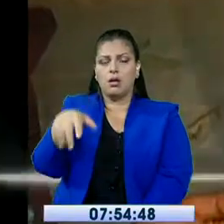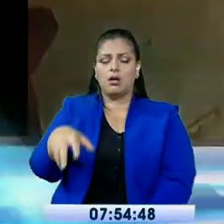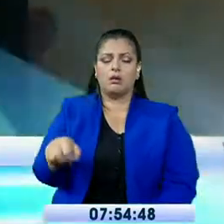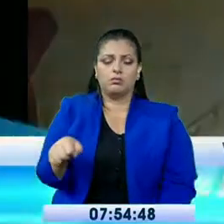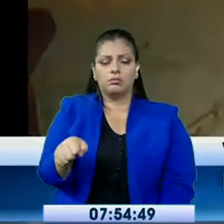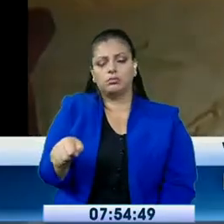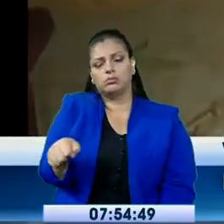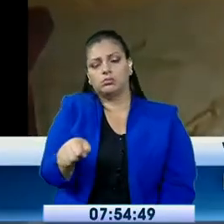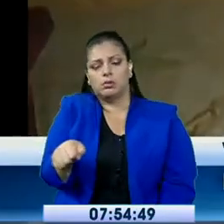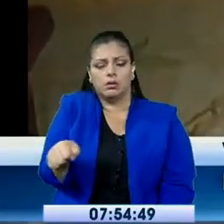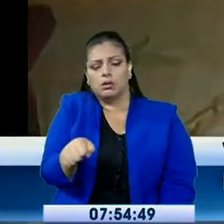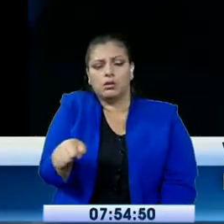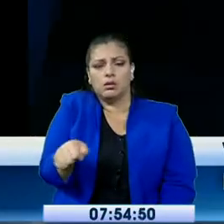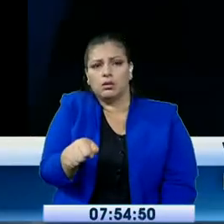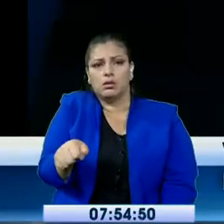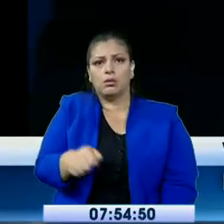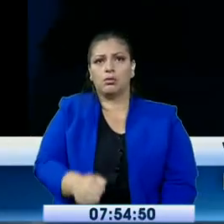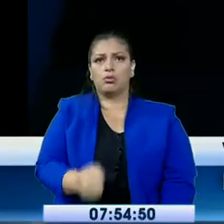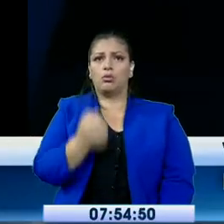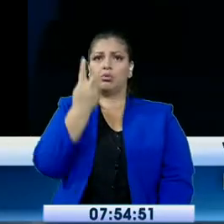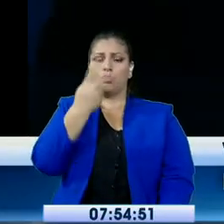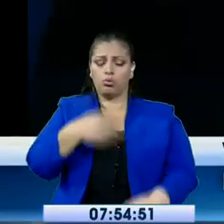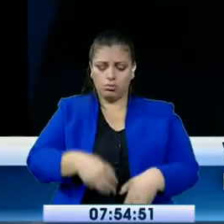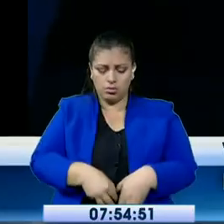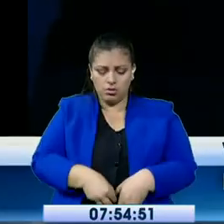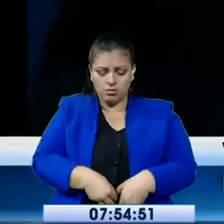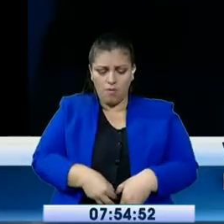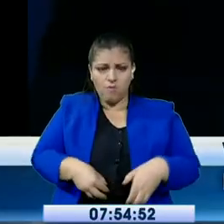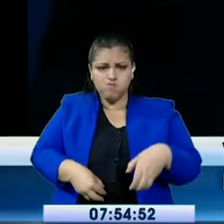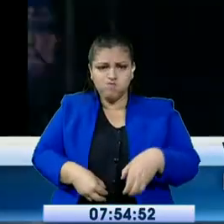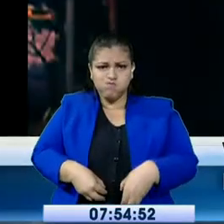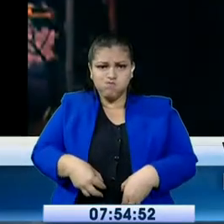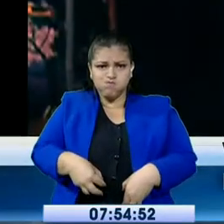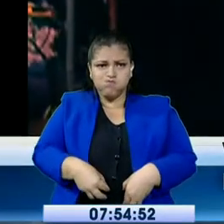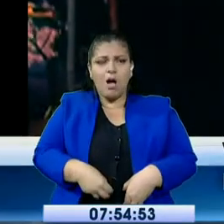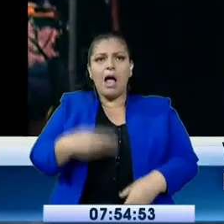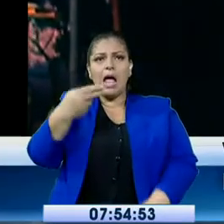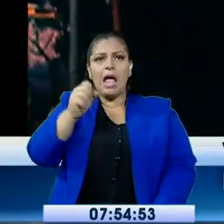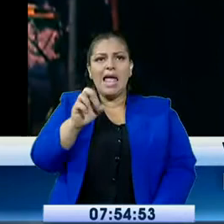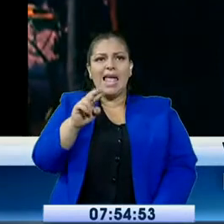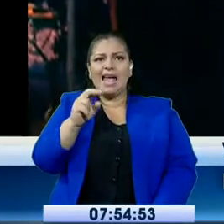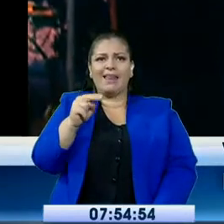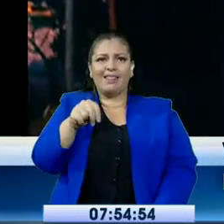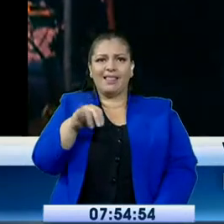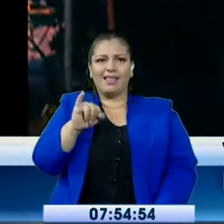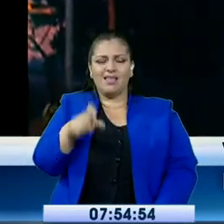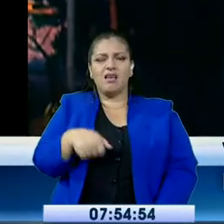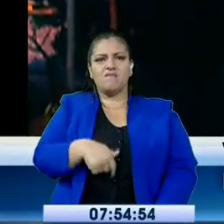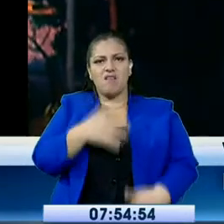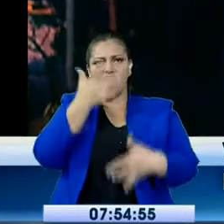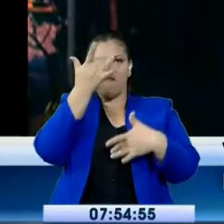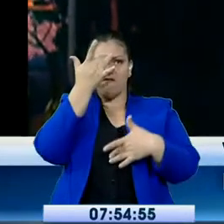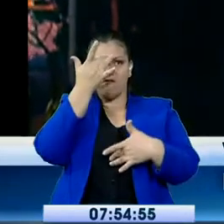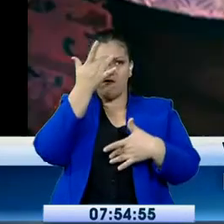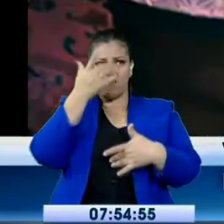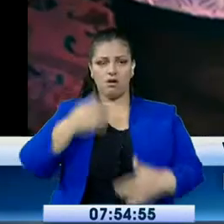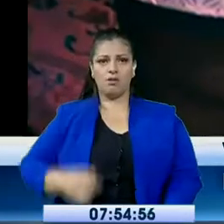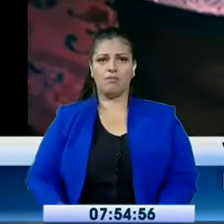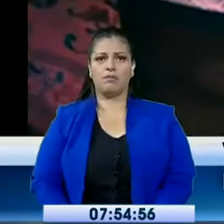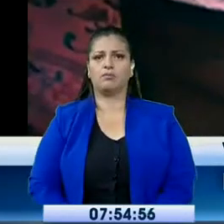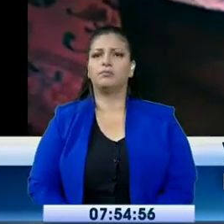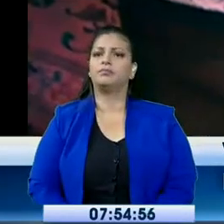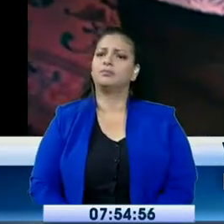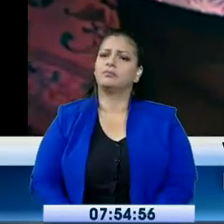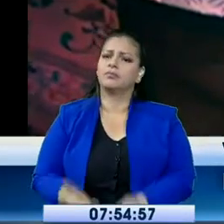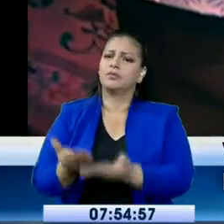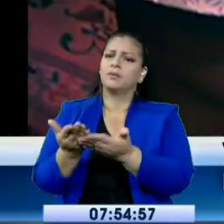y tengo 2 hernias. Lejos de la luz de su propio hogar, el sol también abandona su horizonte y Luis